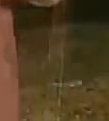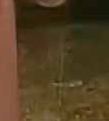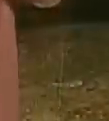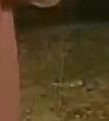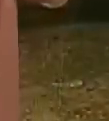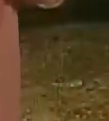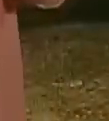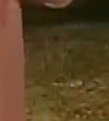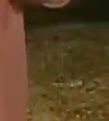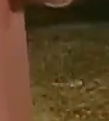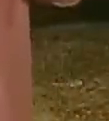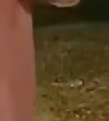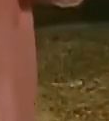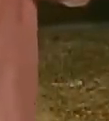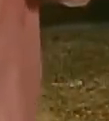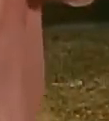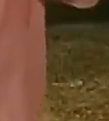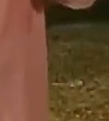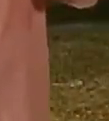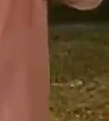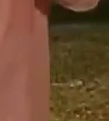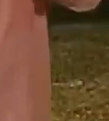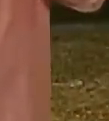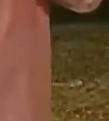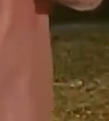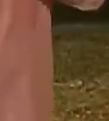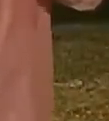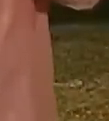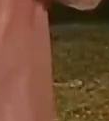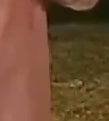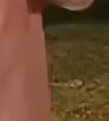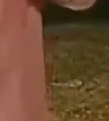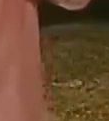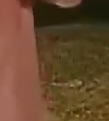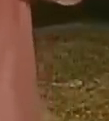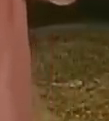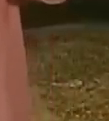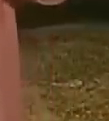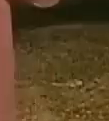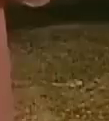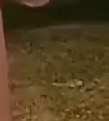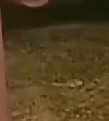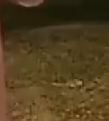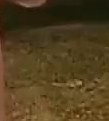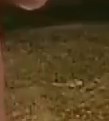muchacho! ¡Que para la patria, muchacha! Somos